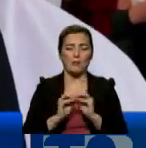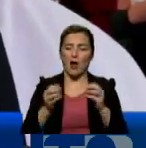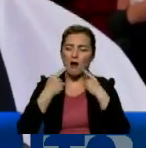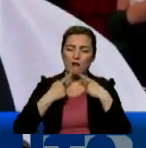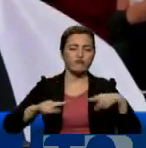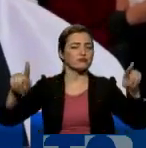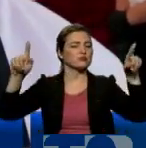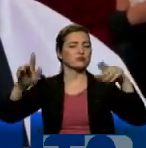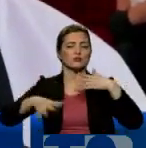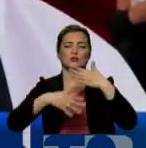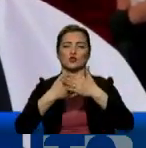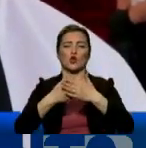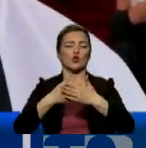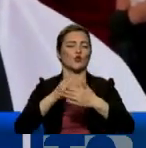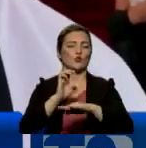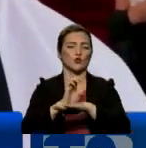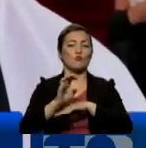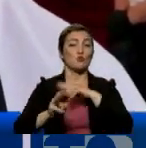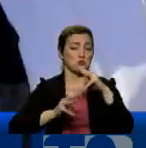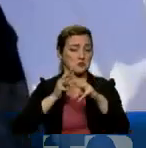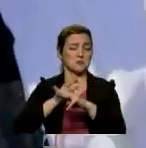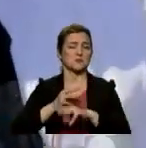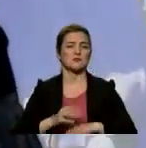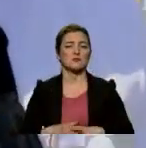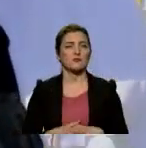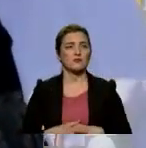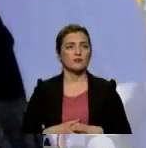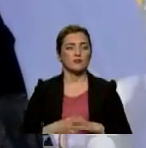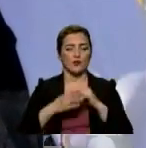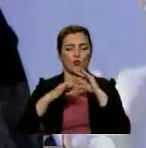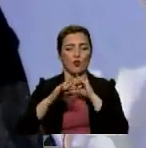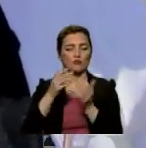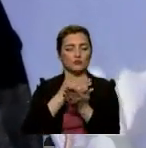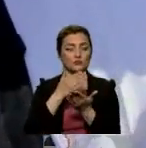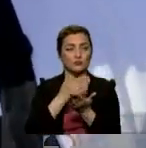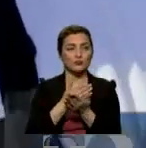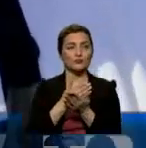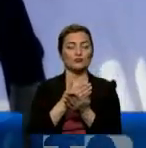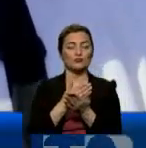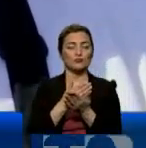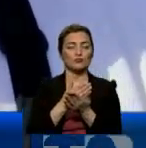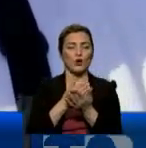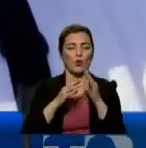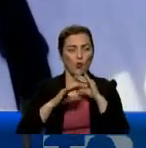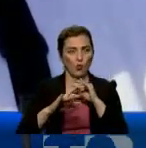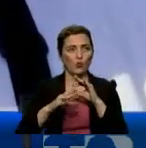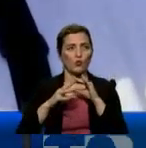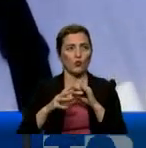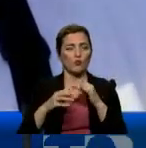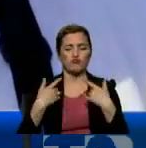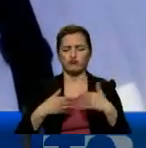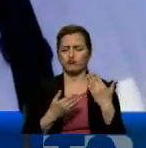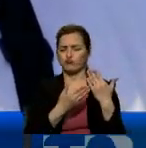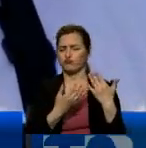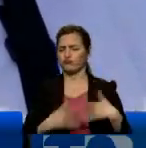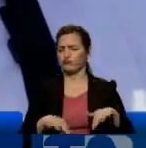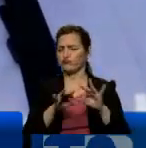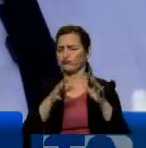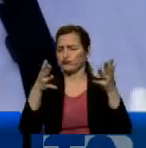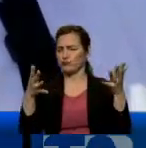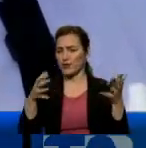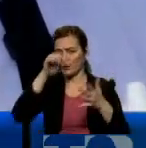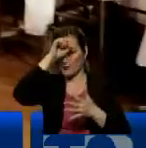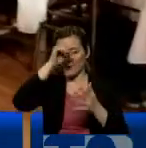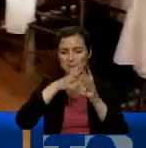más a nivel nacional y a nivel mundial. Que Guaranda también tiene gastronomía, que Guaranda también tiene magnos eventos como es este de